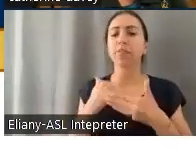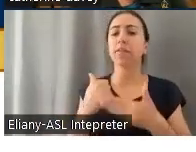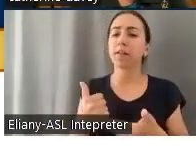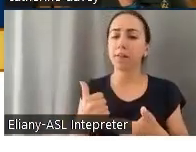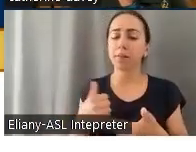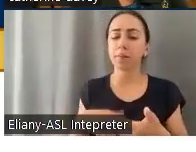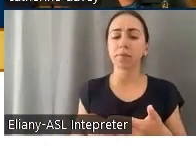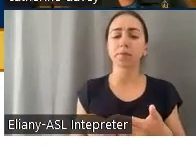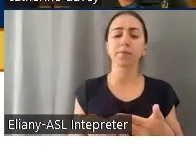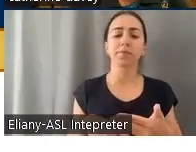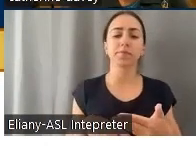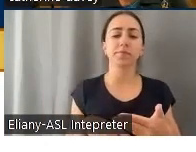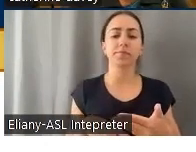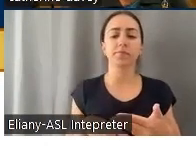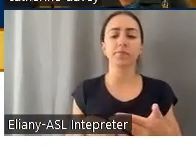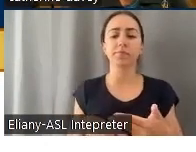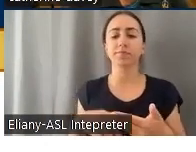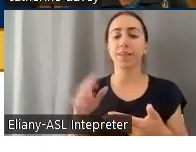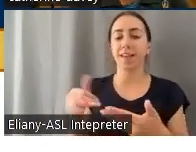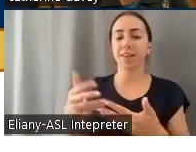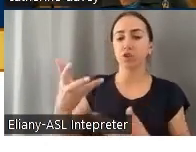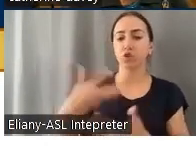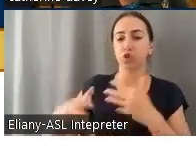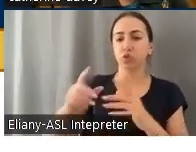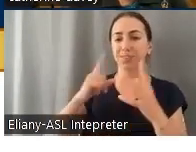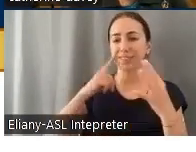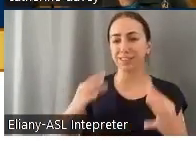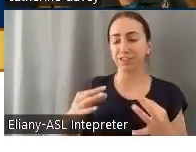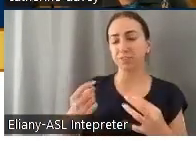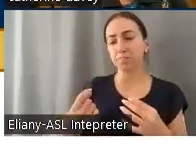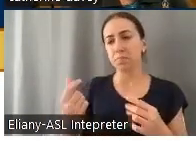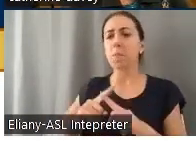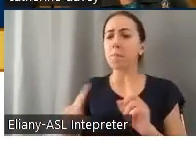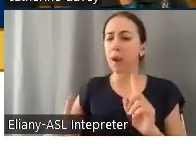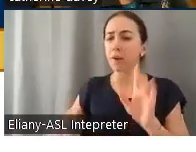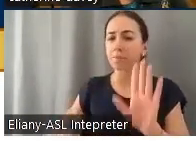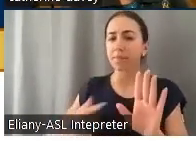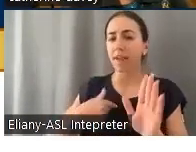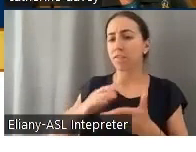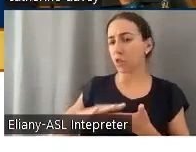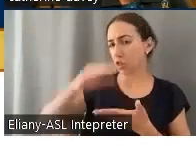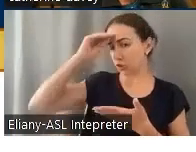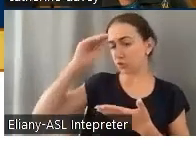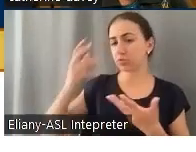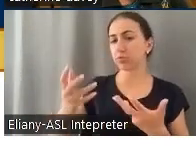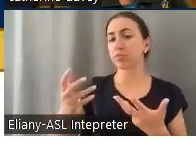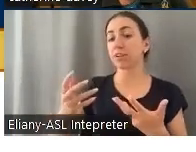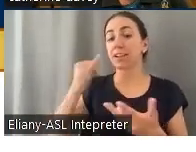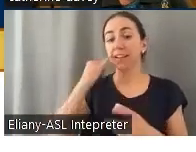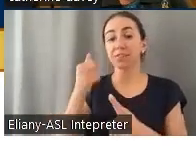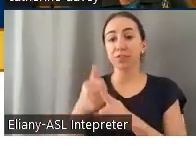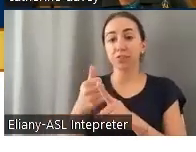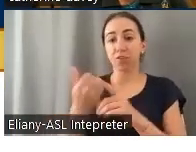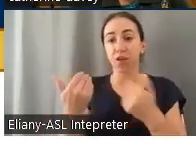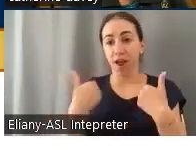clientes rápidamente y les ayudaba a quitar las decisiones sociales. No quería que tomen las decisiones